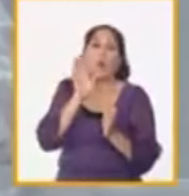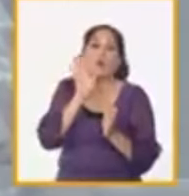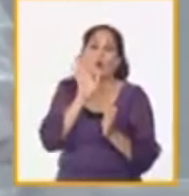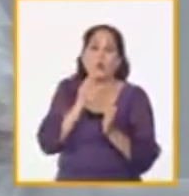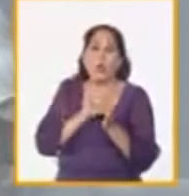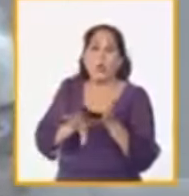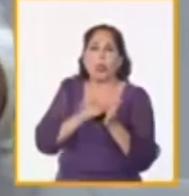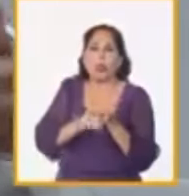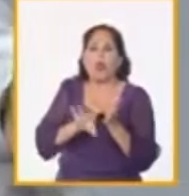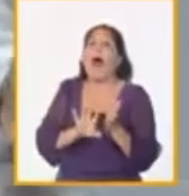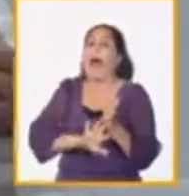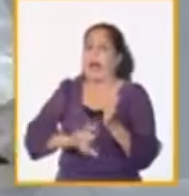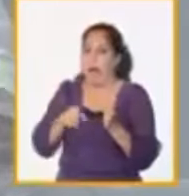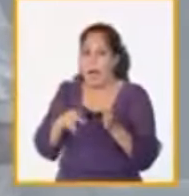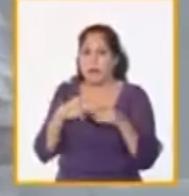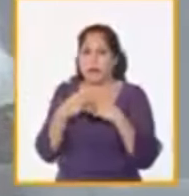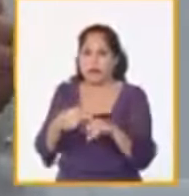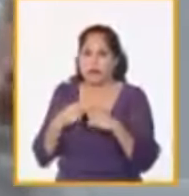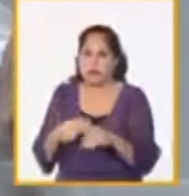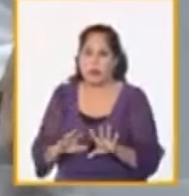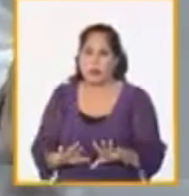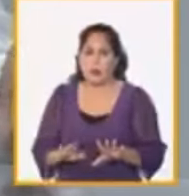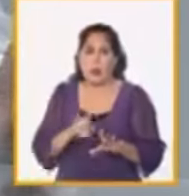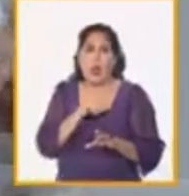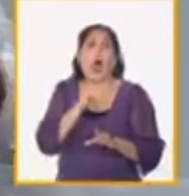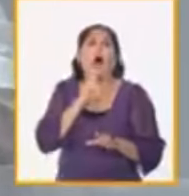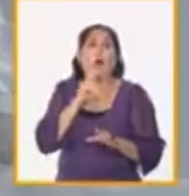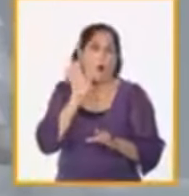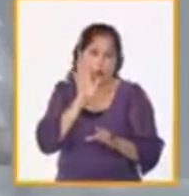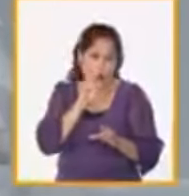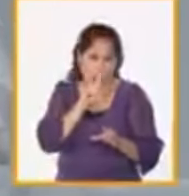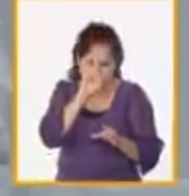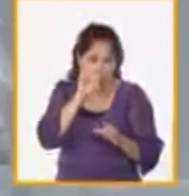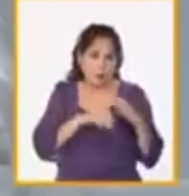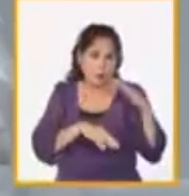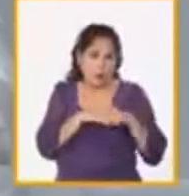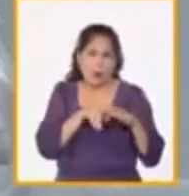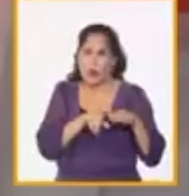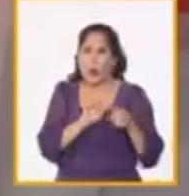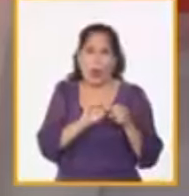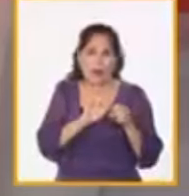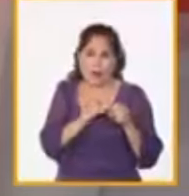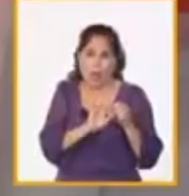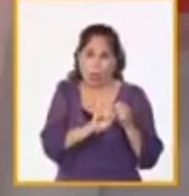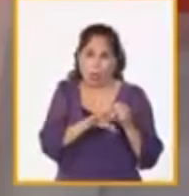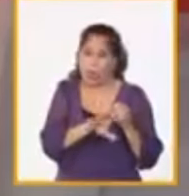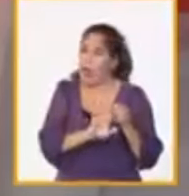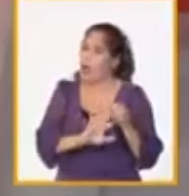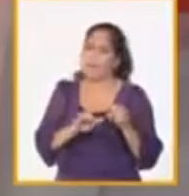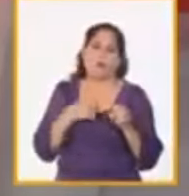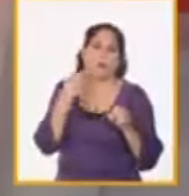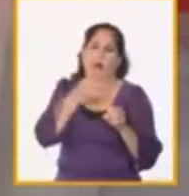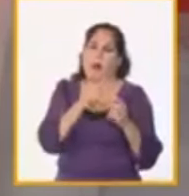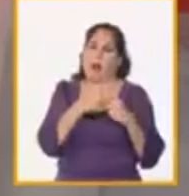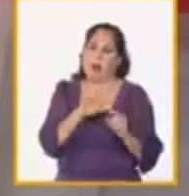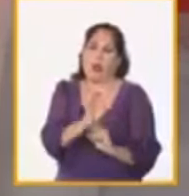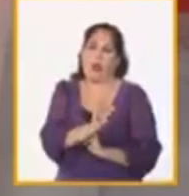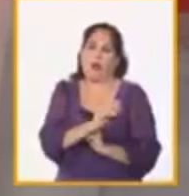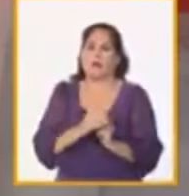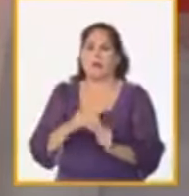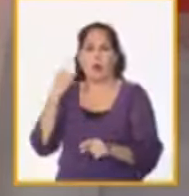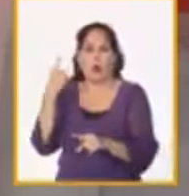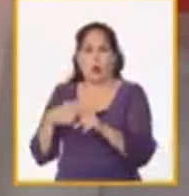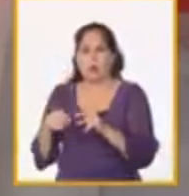fosas que están vertiendo y que no se nos cree un problema, que tenemos más de 2.000 que están vertiendo. El otro tema es el tema de las